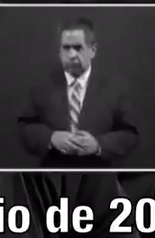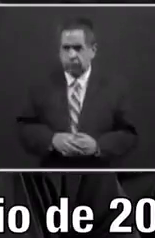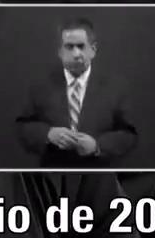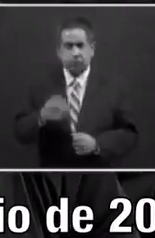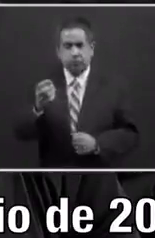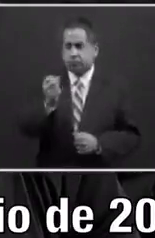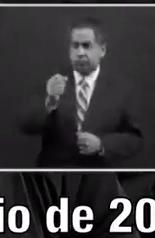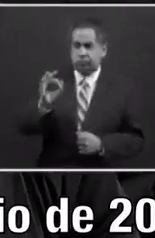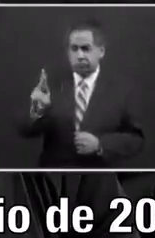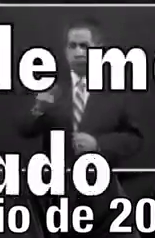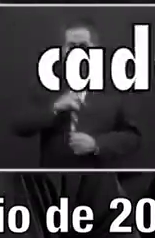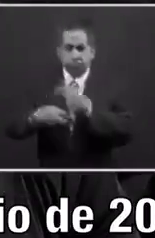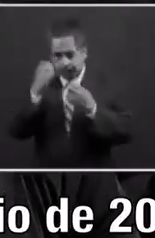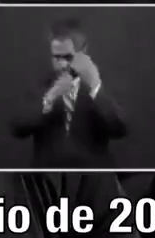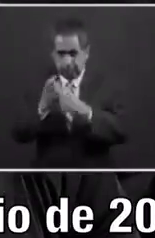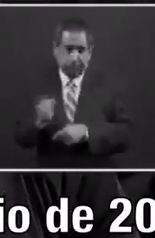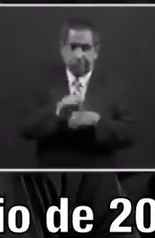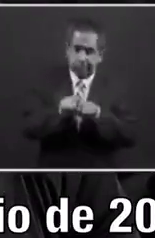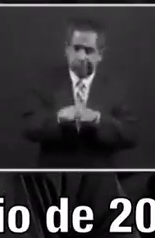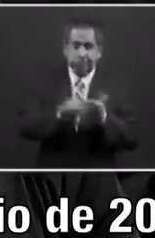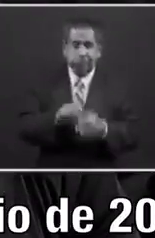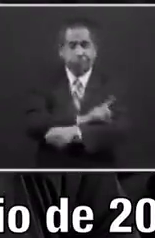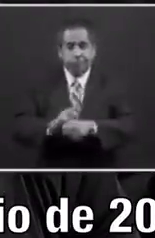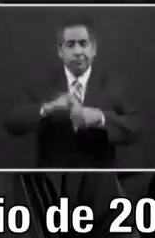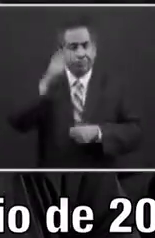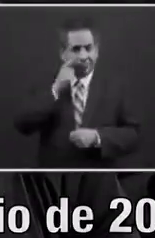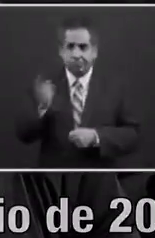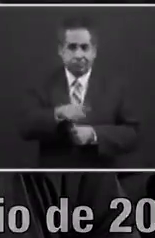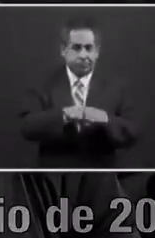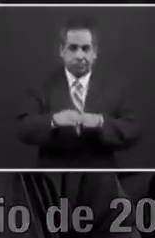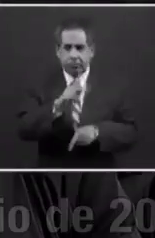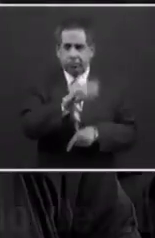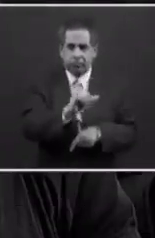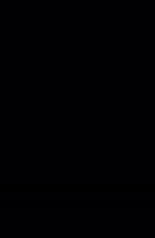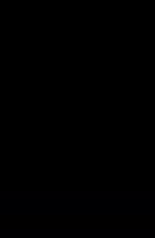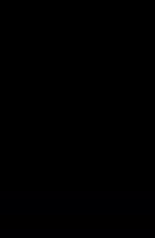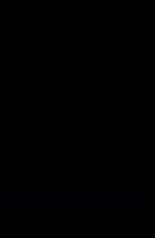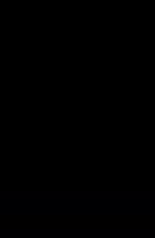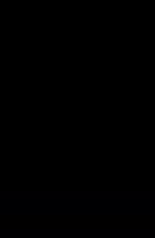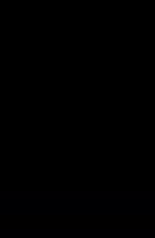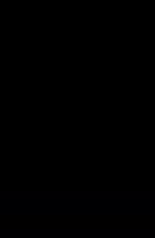la secretaria de la Función Pública va a tener que regresar a su hermano, que es el delegado en Guerrero, Pablo Amílcar Sandoval.